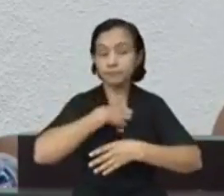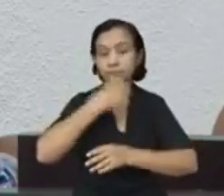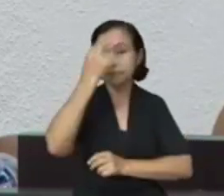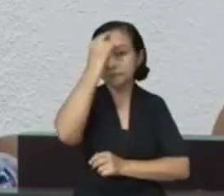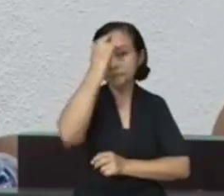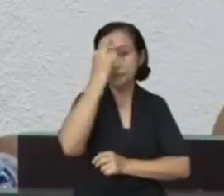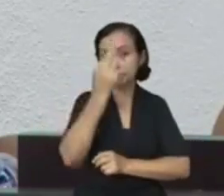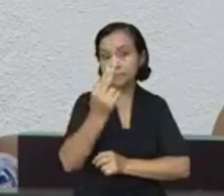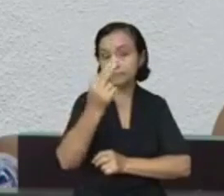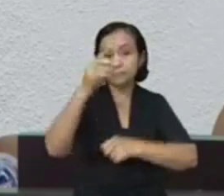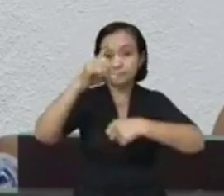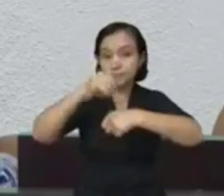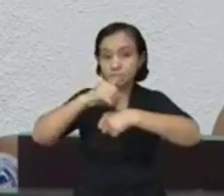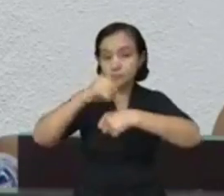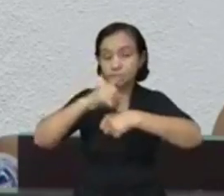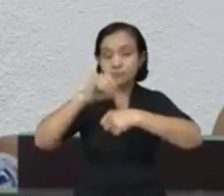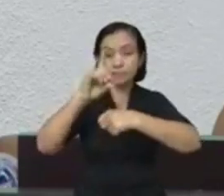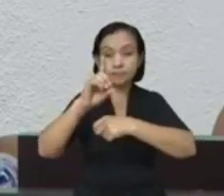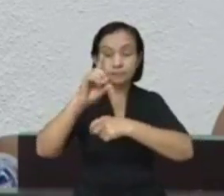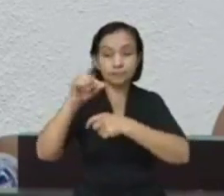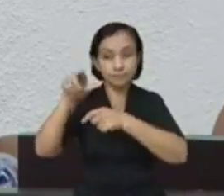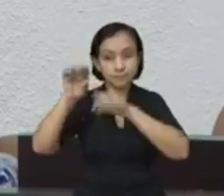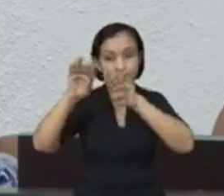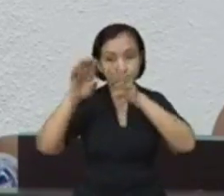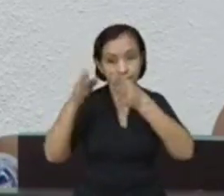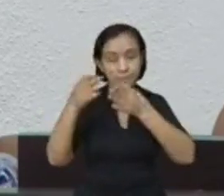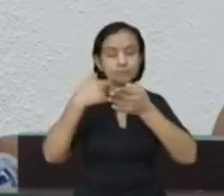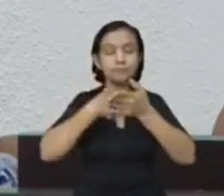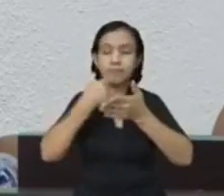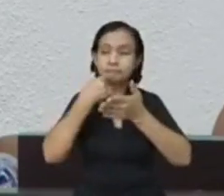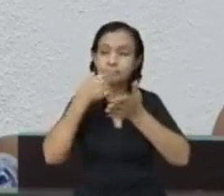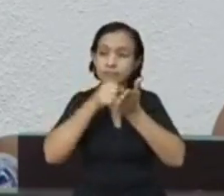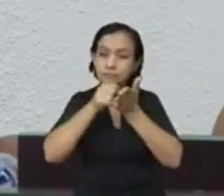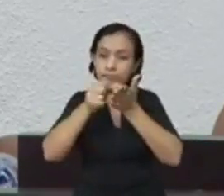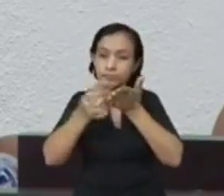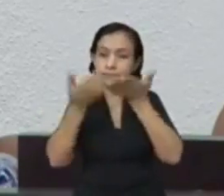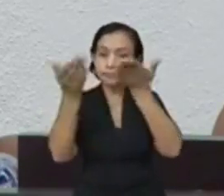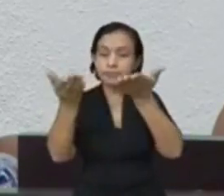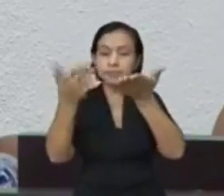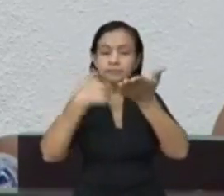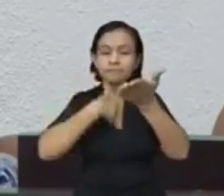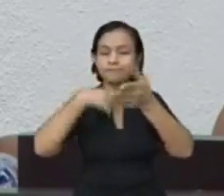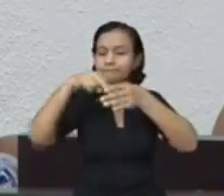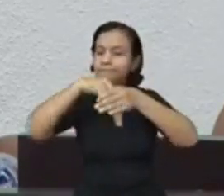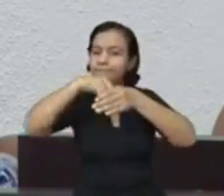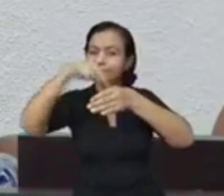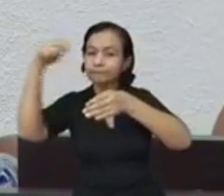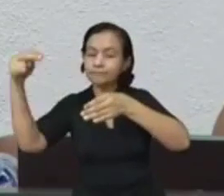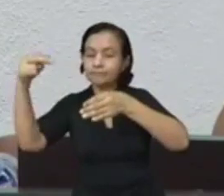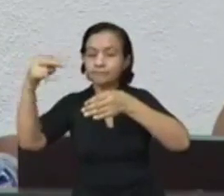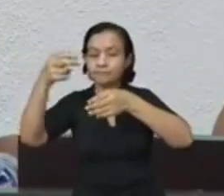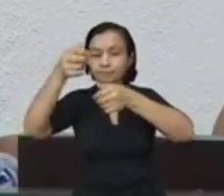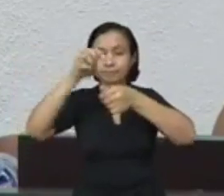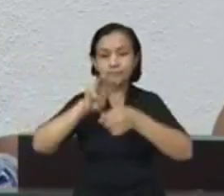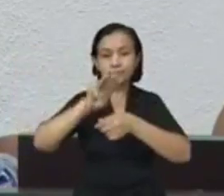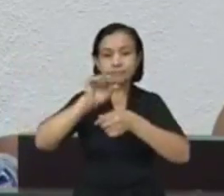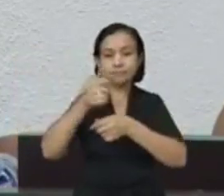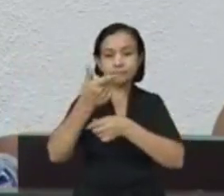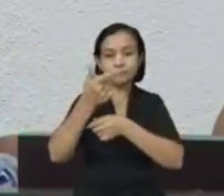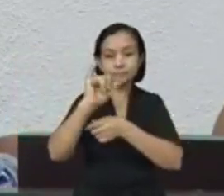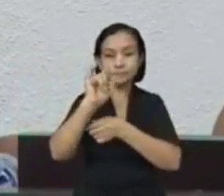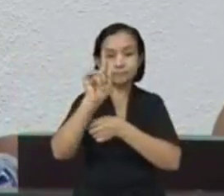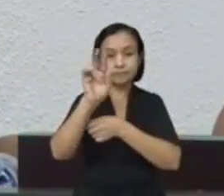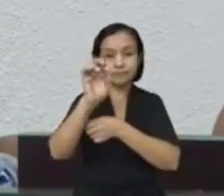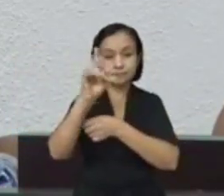Honorable doctora Dixon, me dirijo a usted a fin de presentar mi renuncia al cargo de magistrada de la